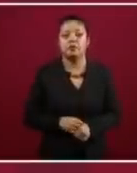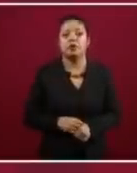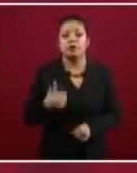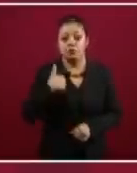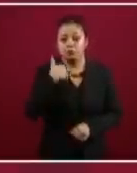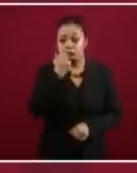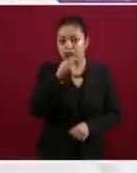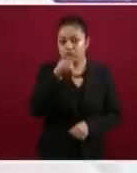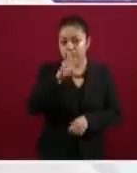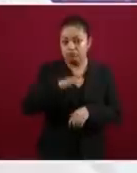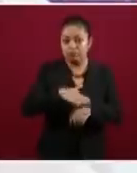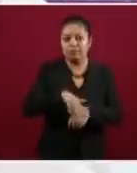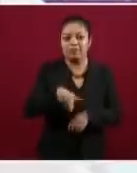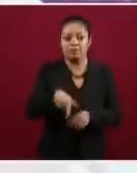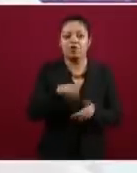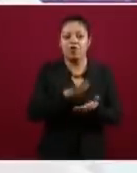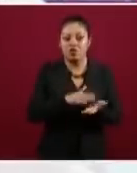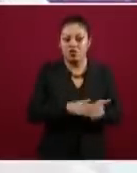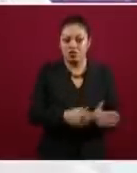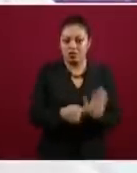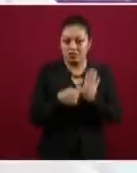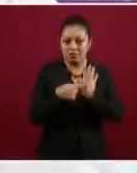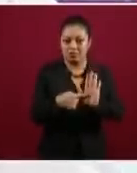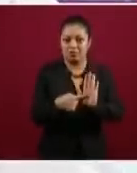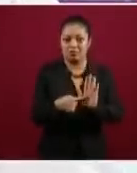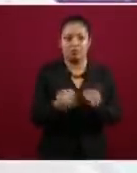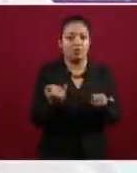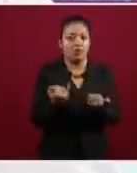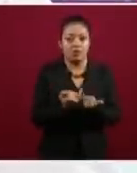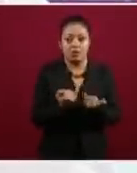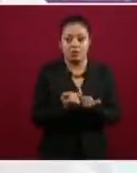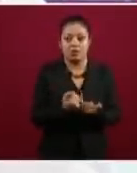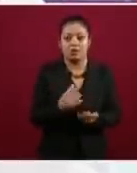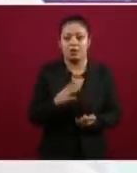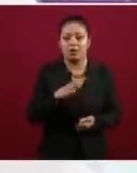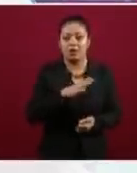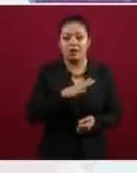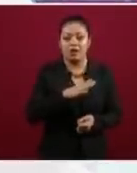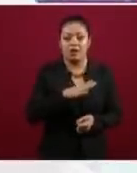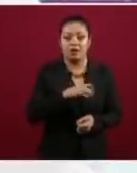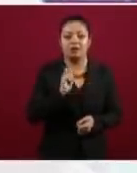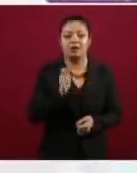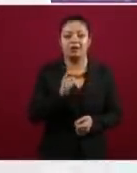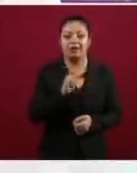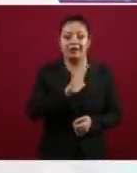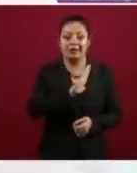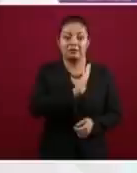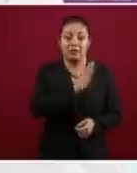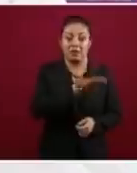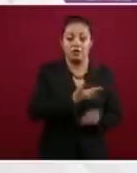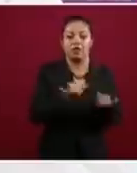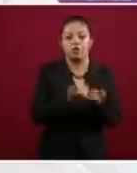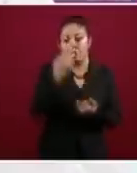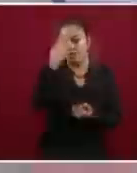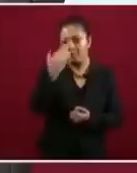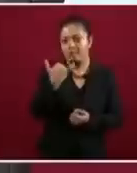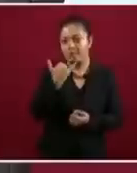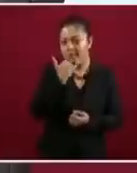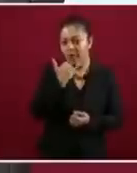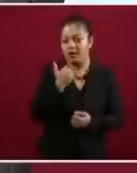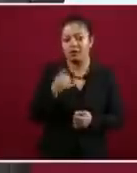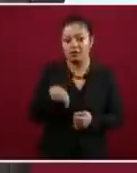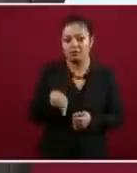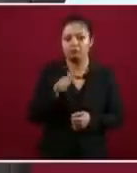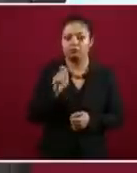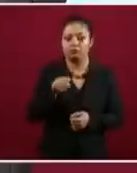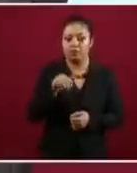este documento hoy lo estamos presentando tanto en su versión en castellano como en maya. Hemos traducido